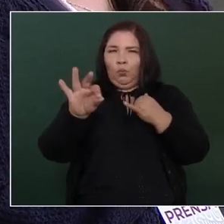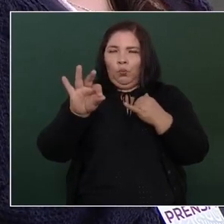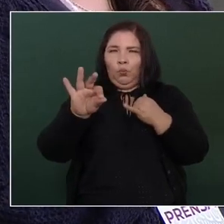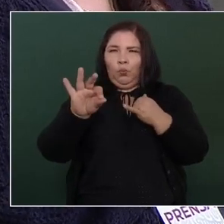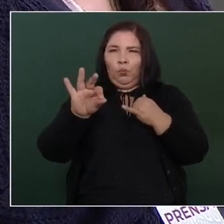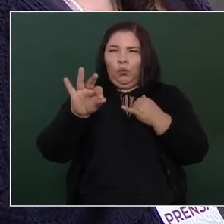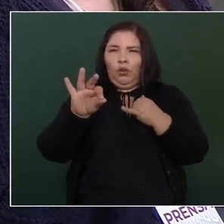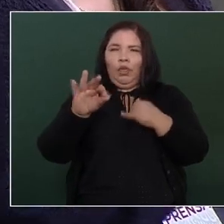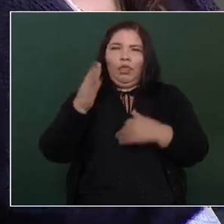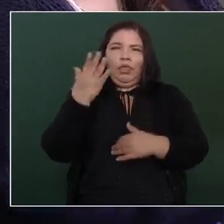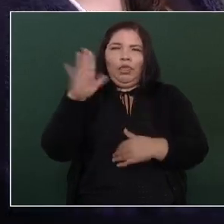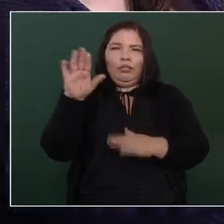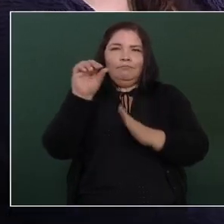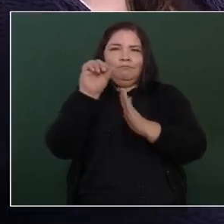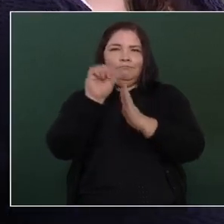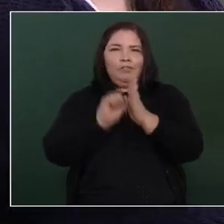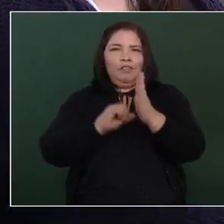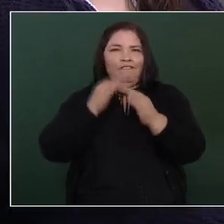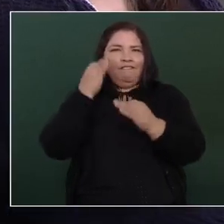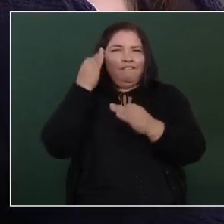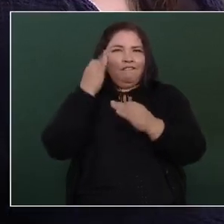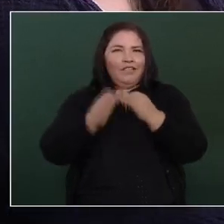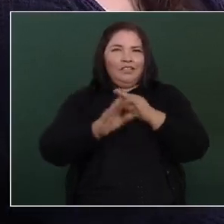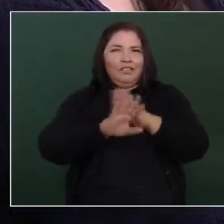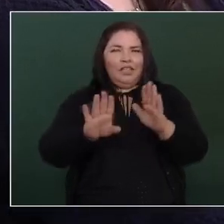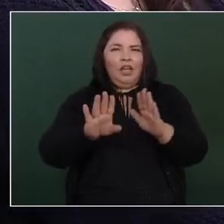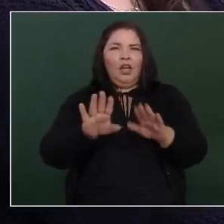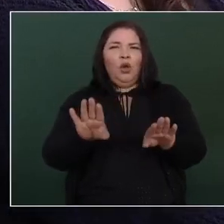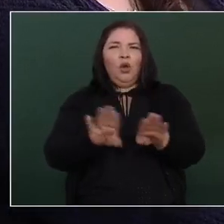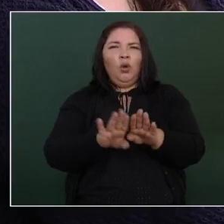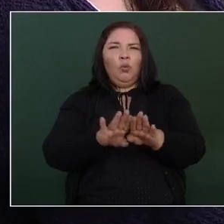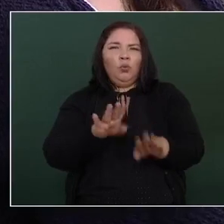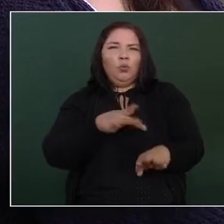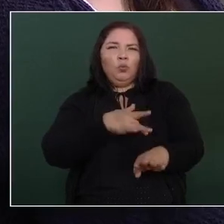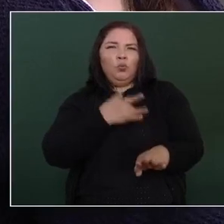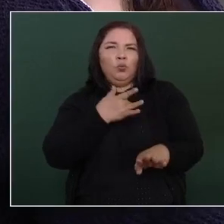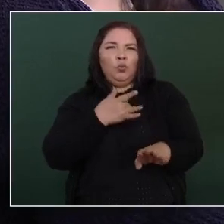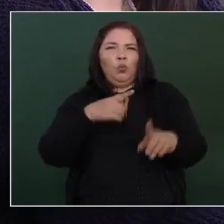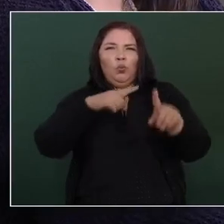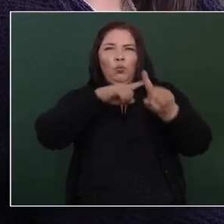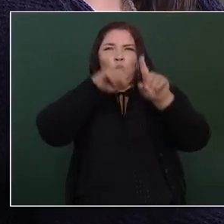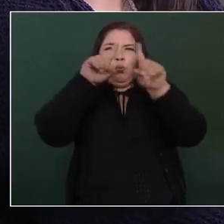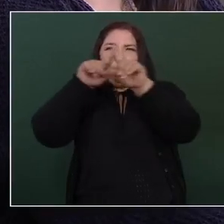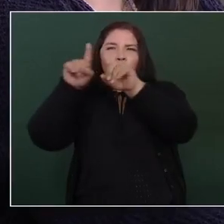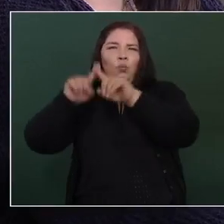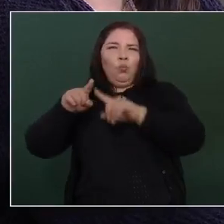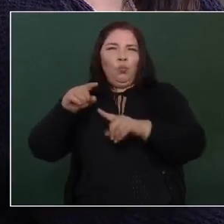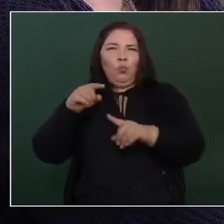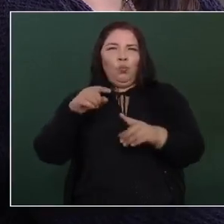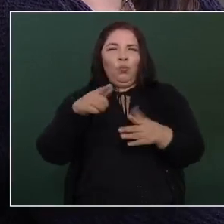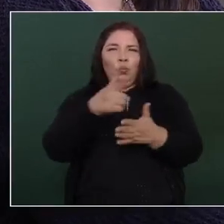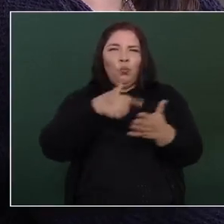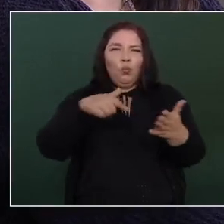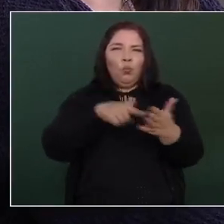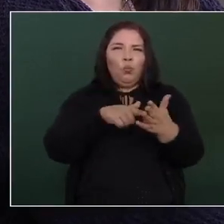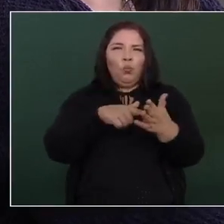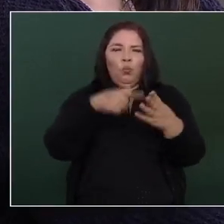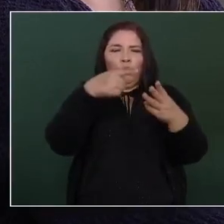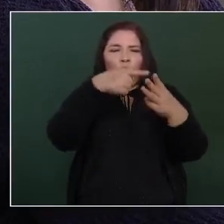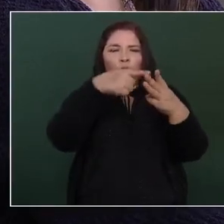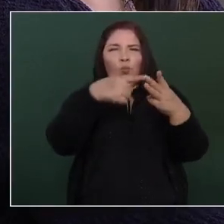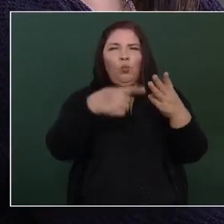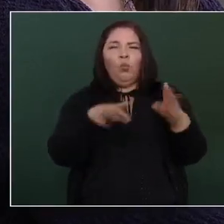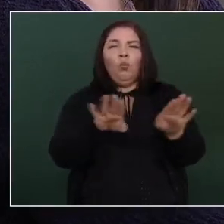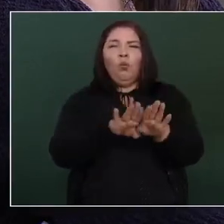los 10 meses que le quedan. ¿Cómo siente en estos tres lugares que ha estado? ¿Cómo siente en su